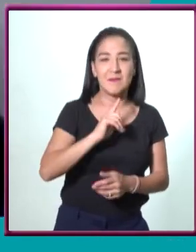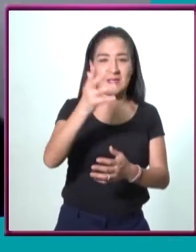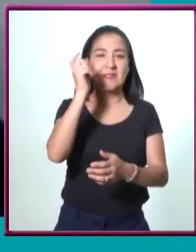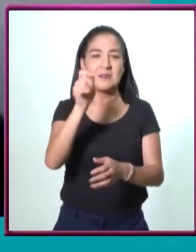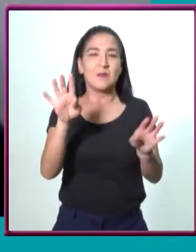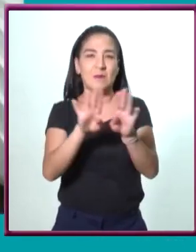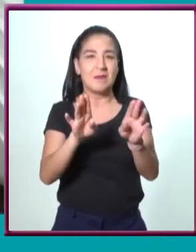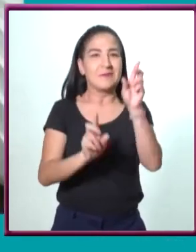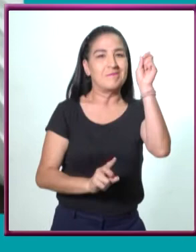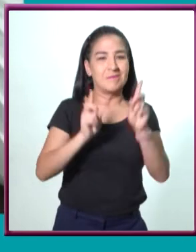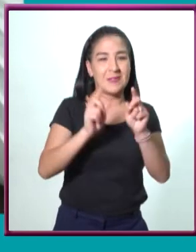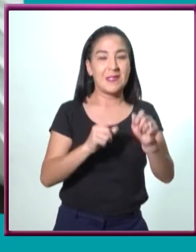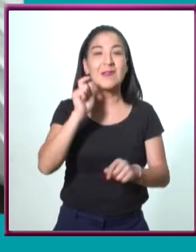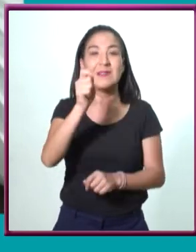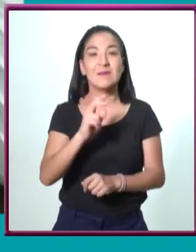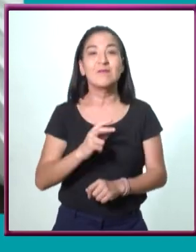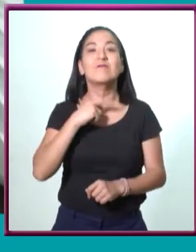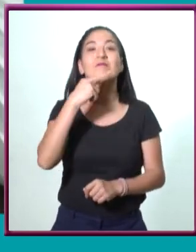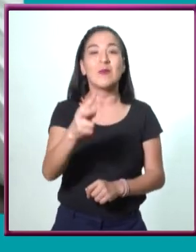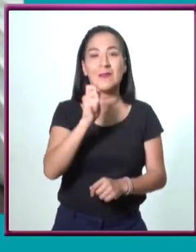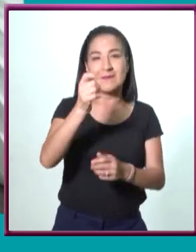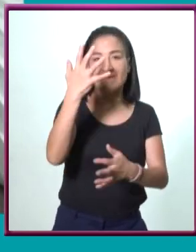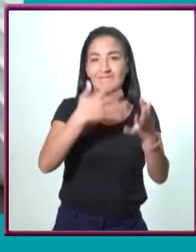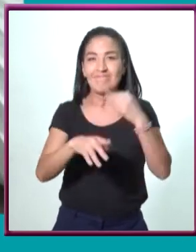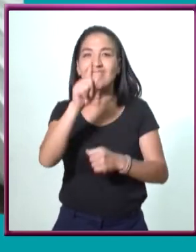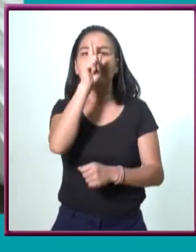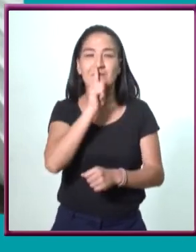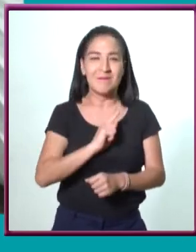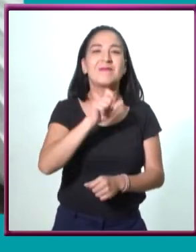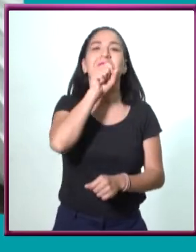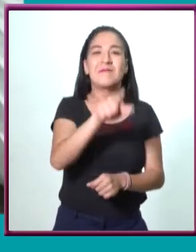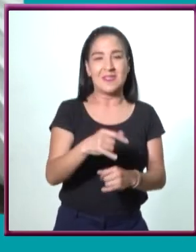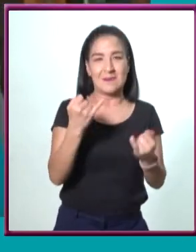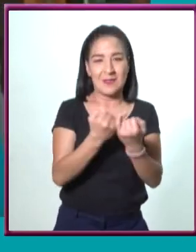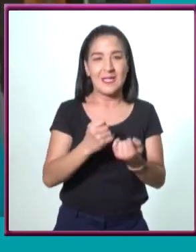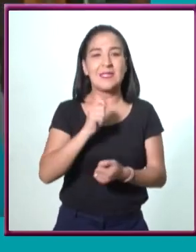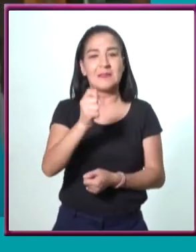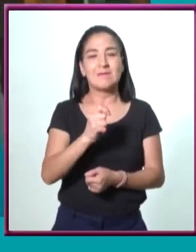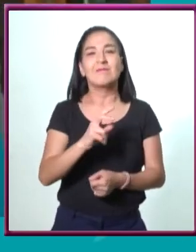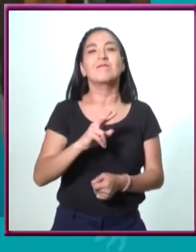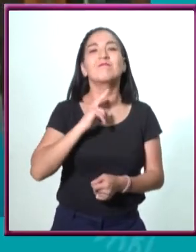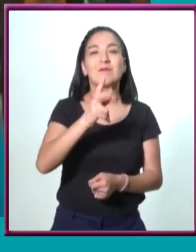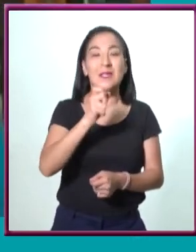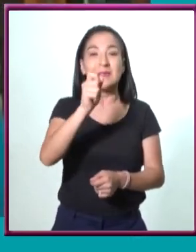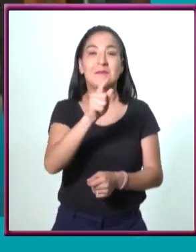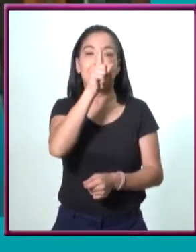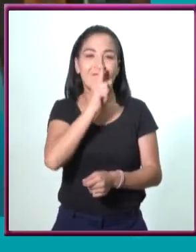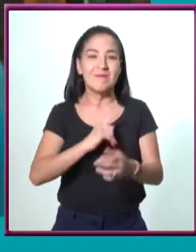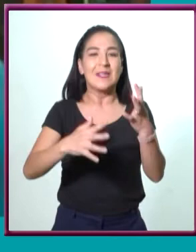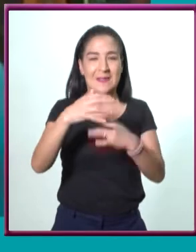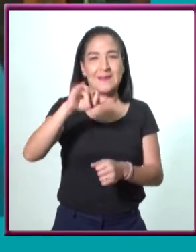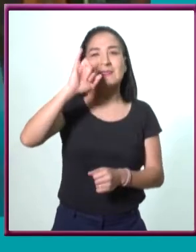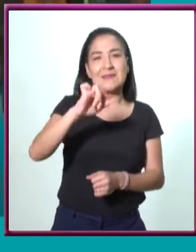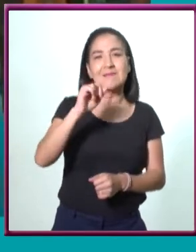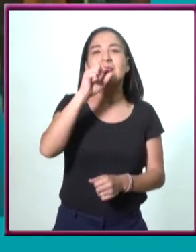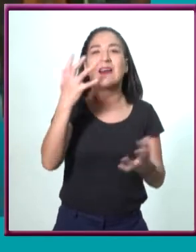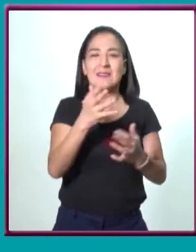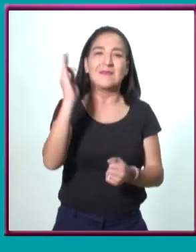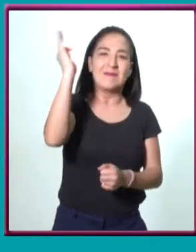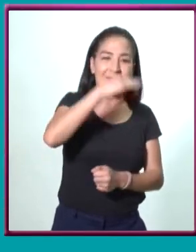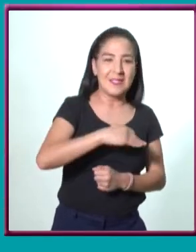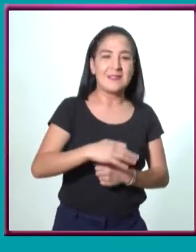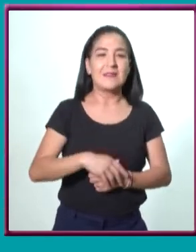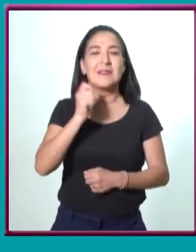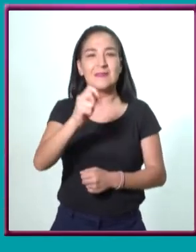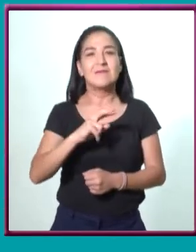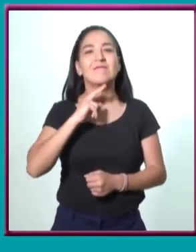cierto se hace dudoso. En boca del mentiroso, lo cierto se hace mentira. En boca del mentiroso, lo cierto se hace falso.